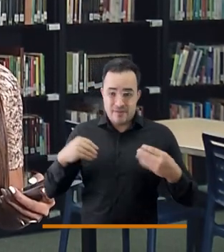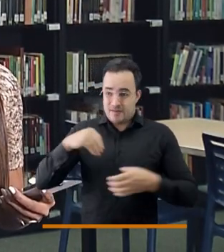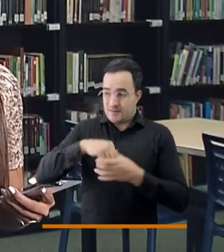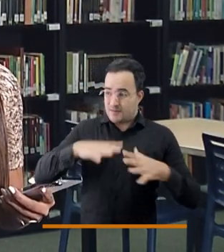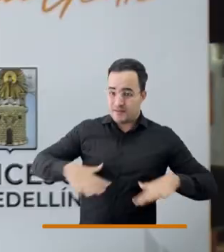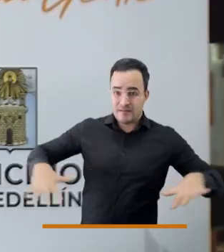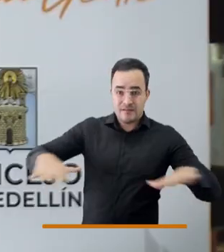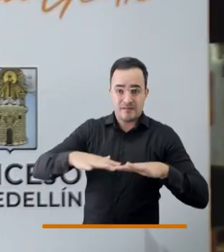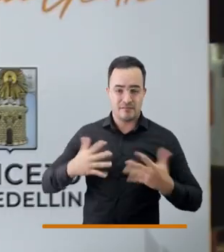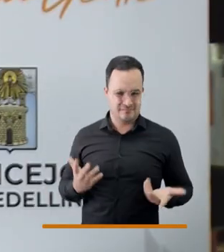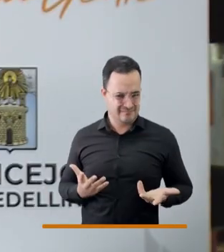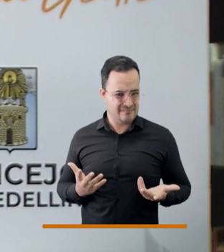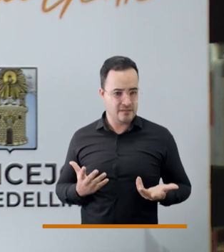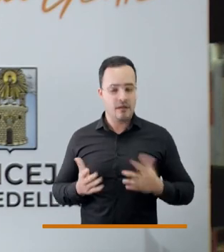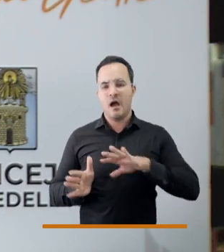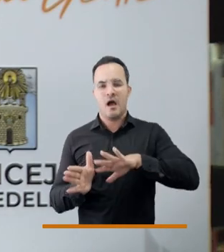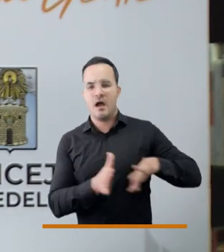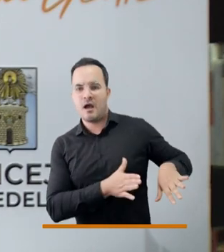del territorio,